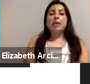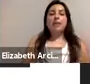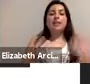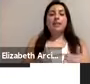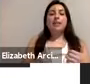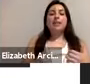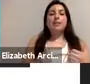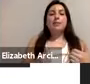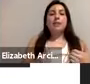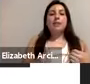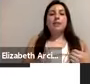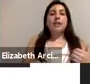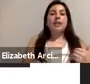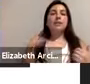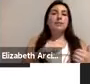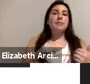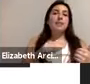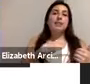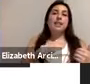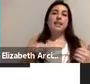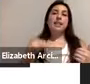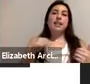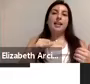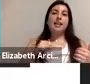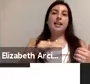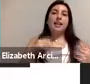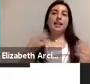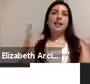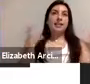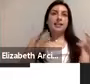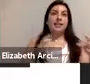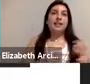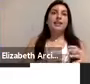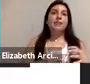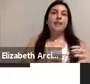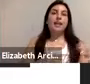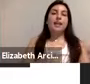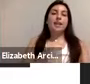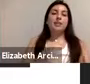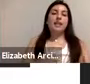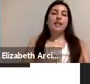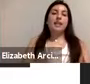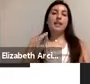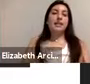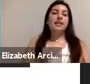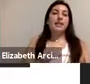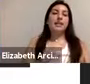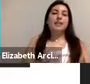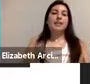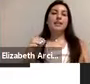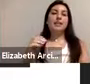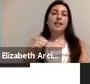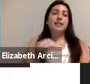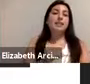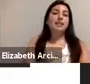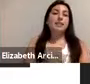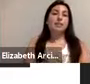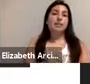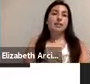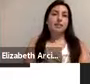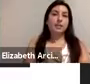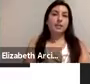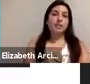Y cuando entran al consultorio y tú disminuyes la intensidad de luz que hay dentro de él y le indicas que ya te